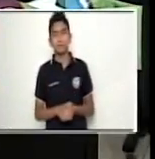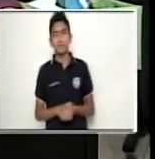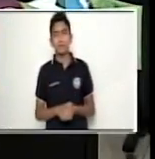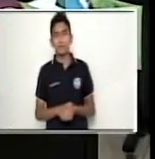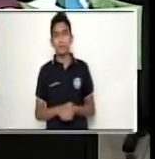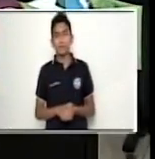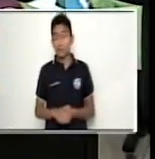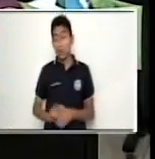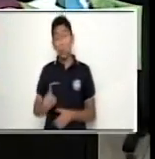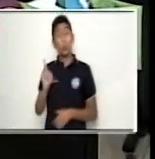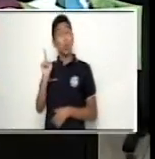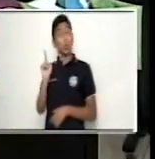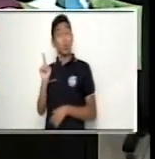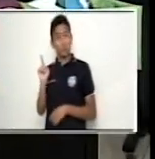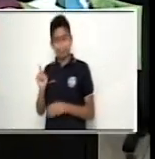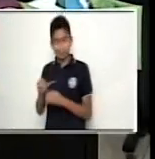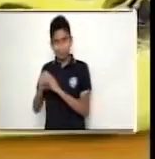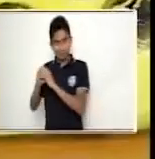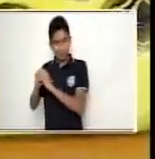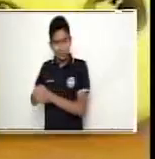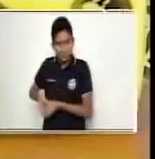Te corresponde 1,